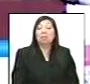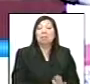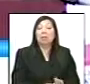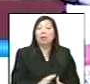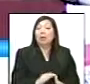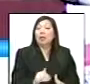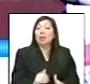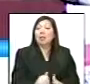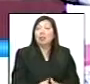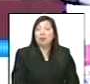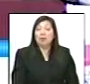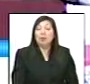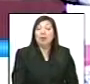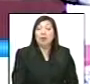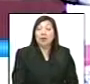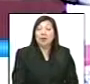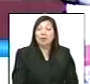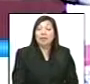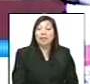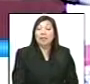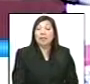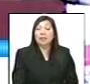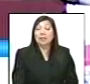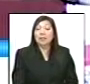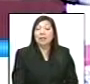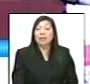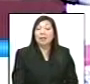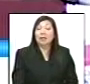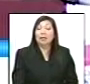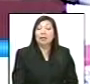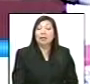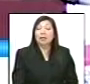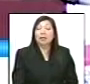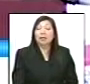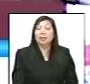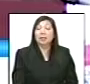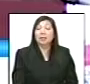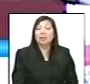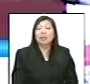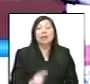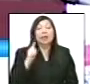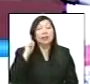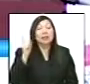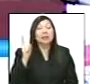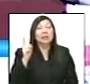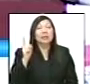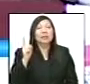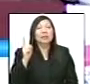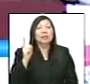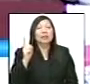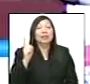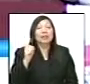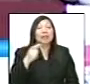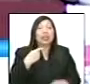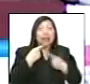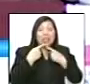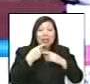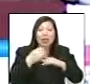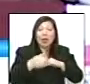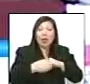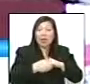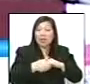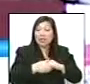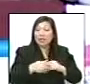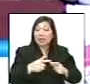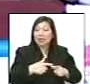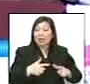toda el hoy día mismo, que por ejemplo, presidenta, tenemos el aniversario de la celebración de las lenguas originarias en el